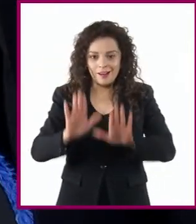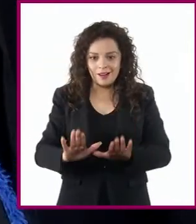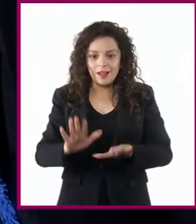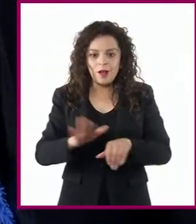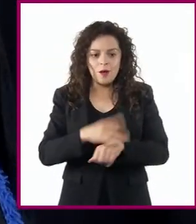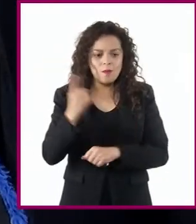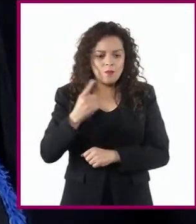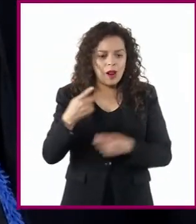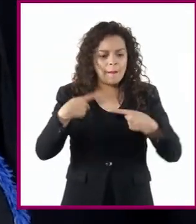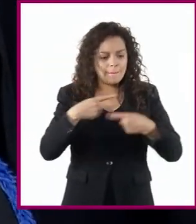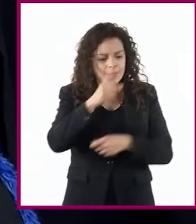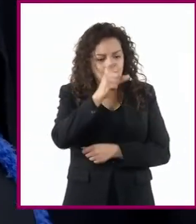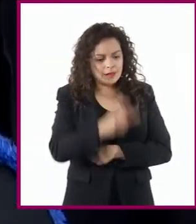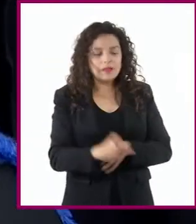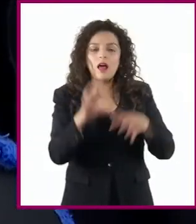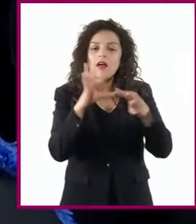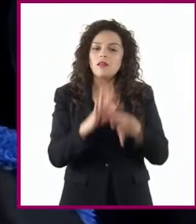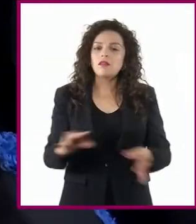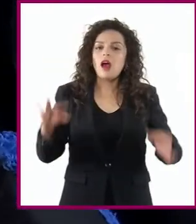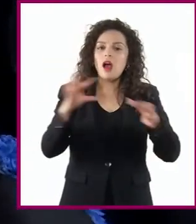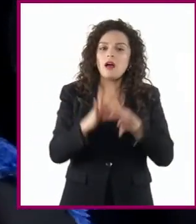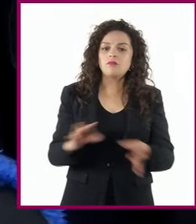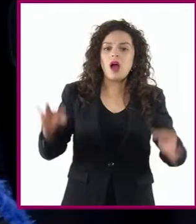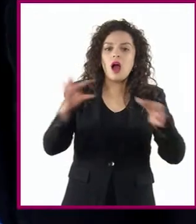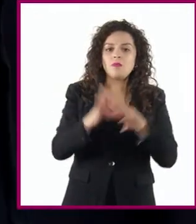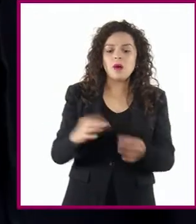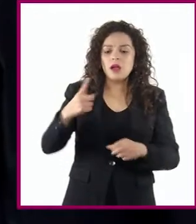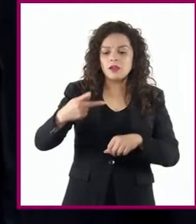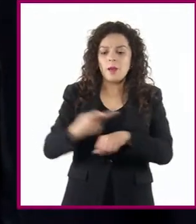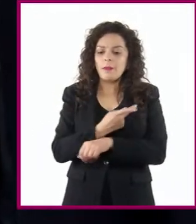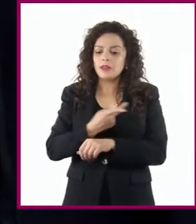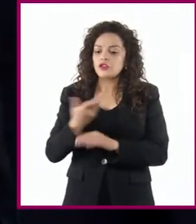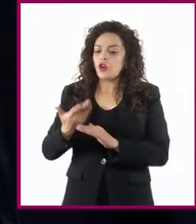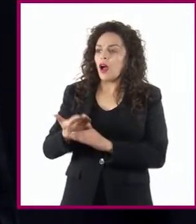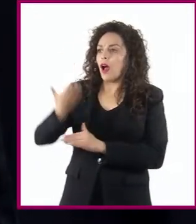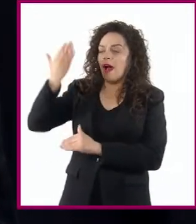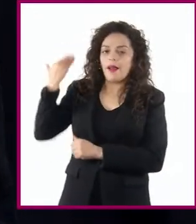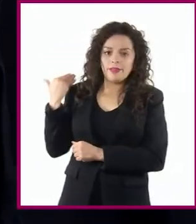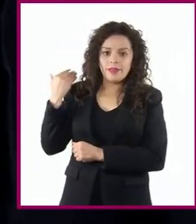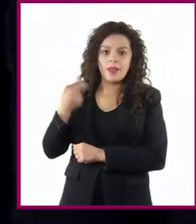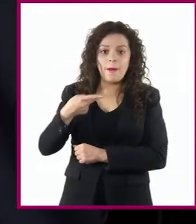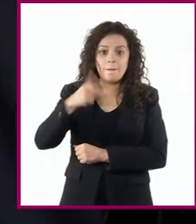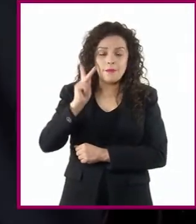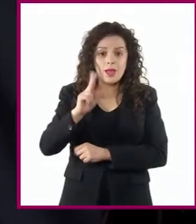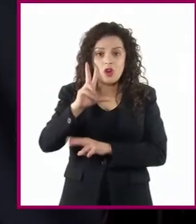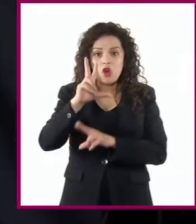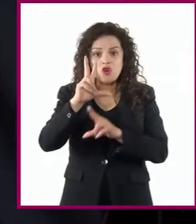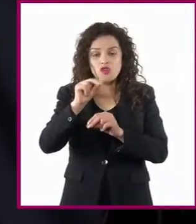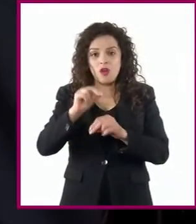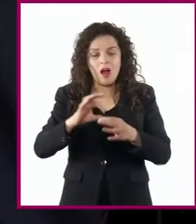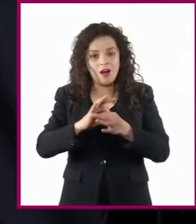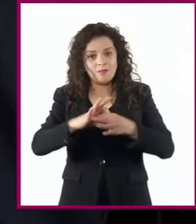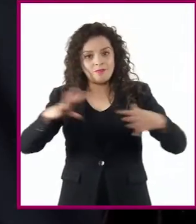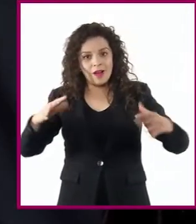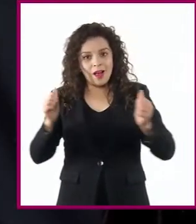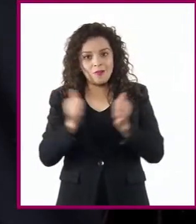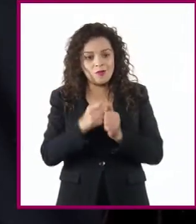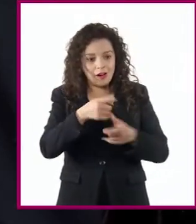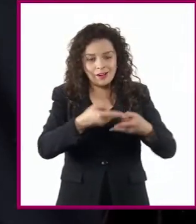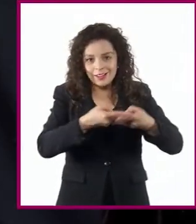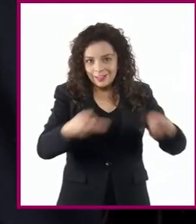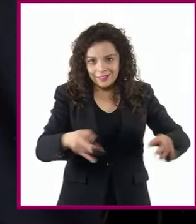en un personaje contando algo que sucedió en el pasado, pero sin romper la escena. Los textos dramáticos